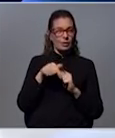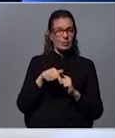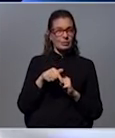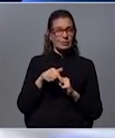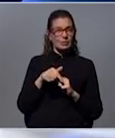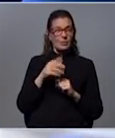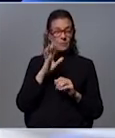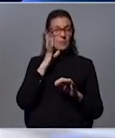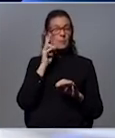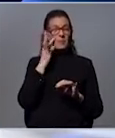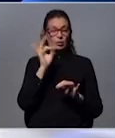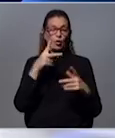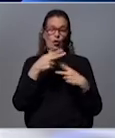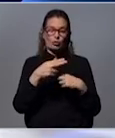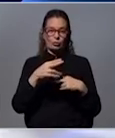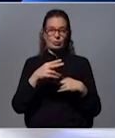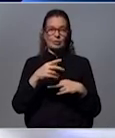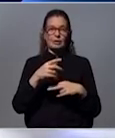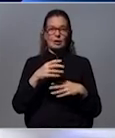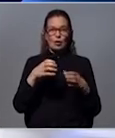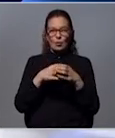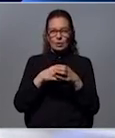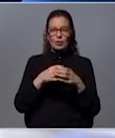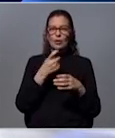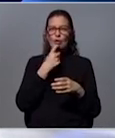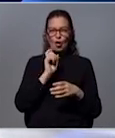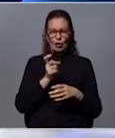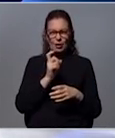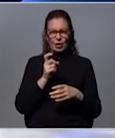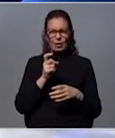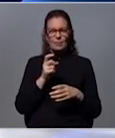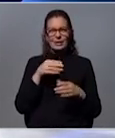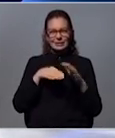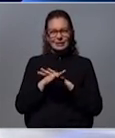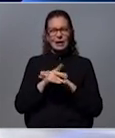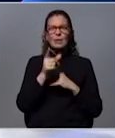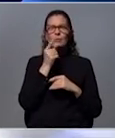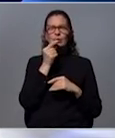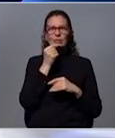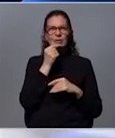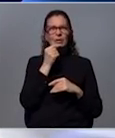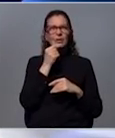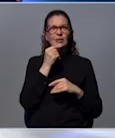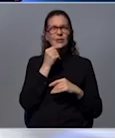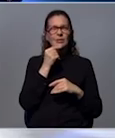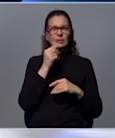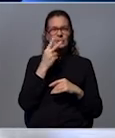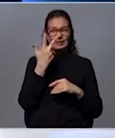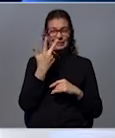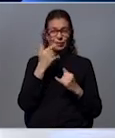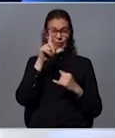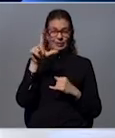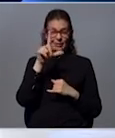el gobierno el gobierno del partido colorado había puesto como para ingreso en la policía como agente de segunda ellis tercero elíseo